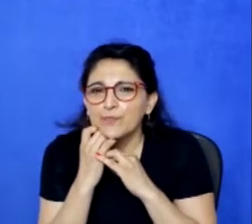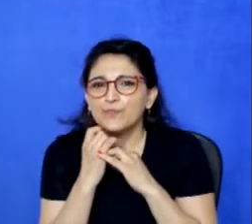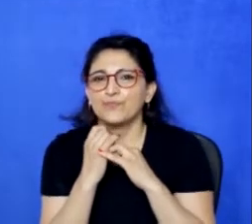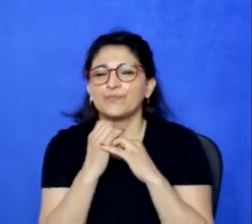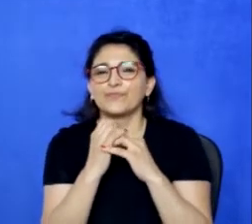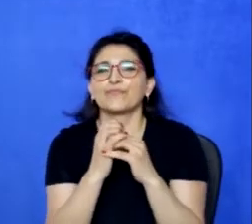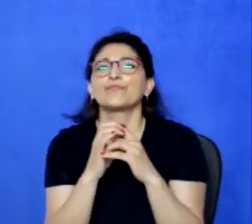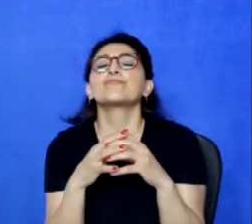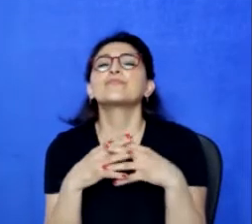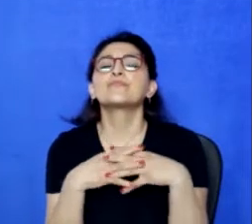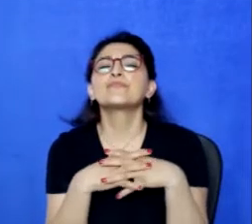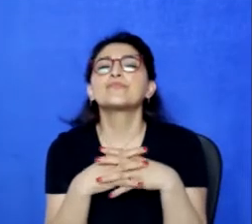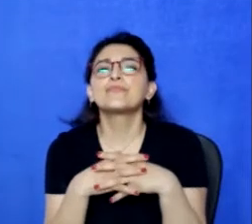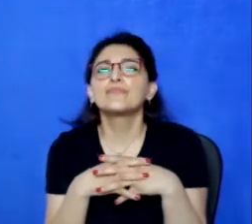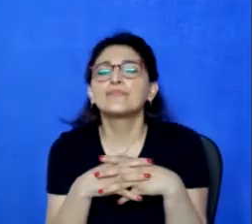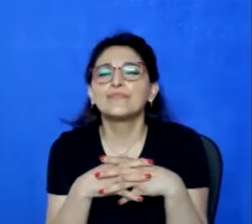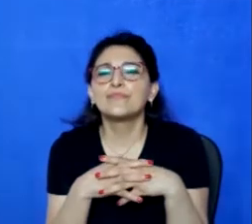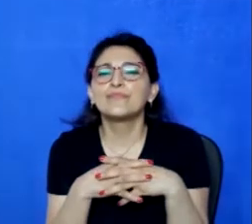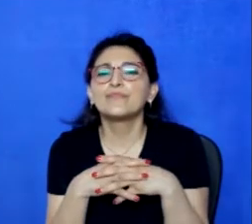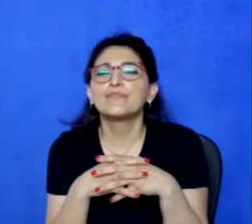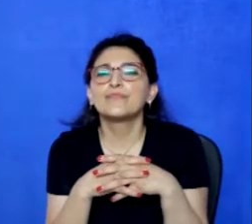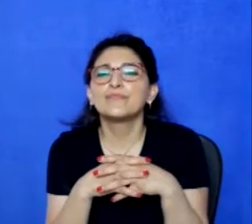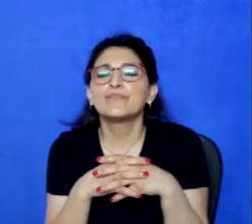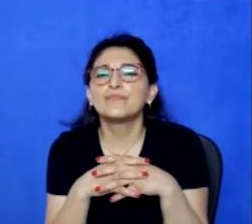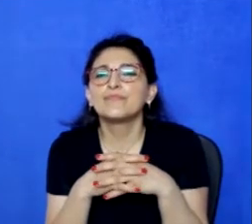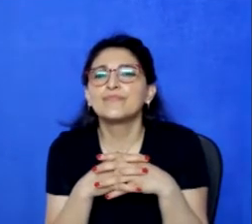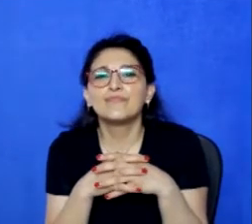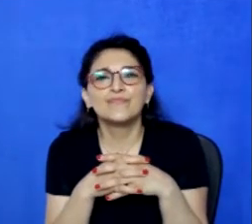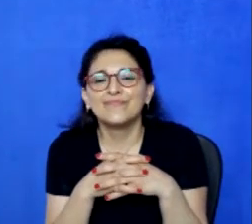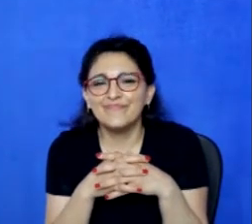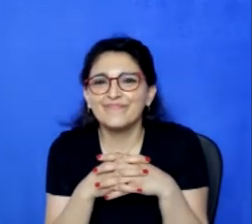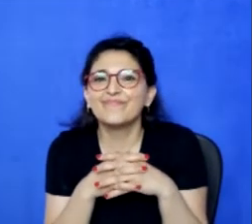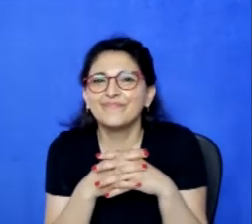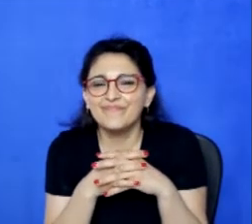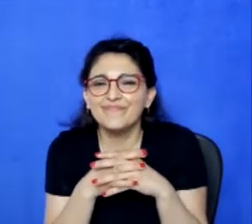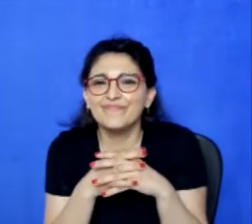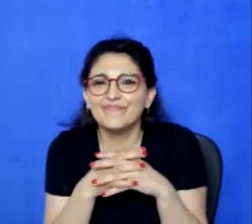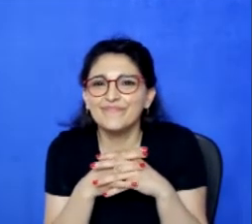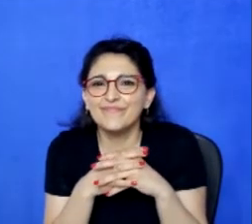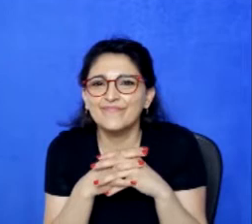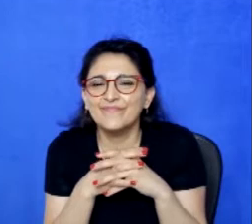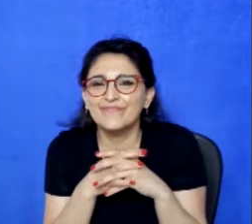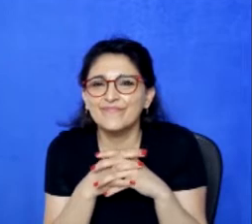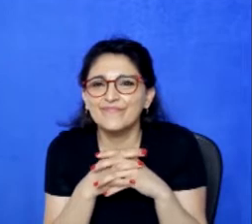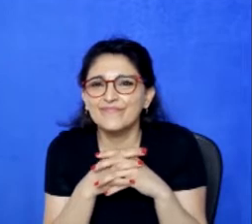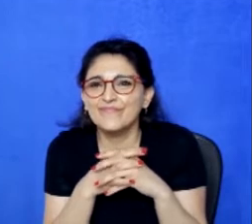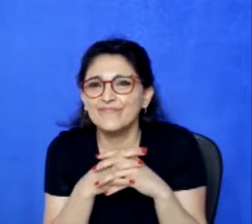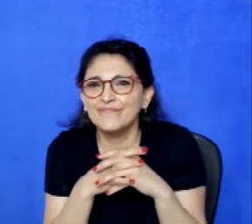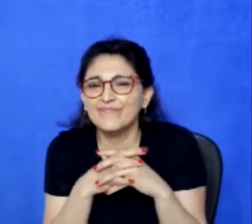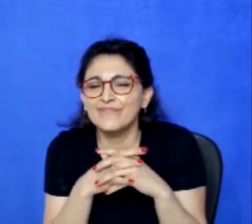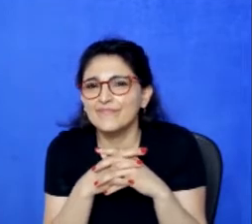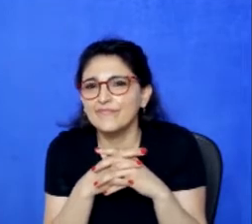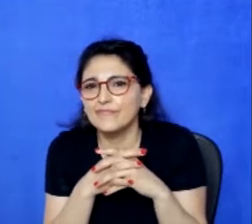al lado tuyo que te dice, bravo, hiciste un buen plato, pero lástima que tenía dentro